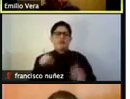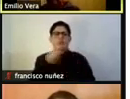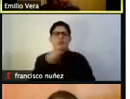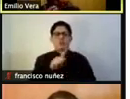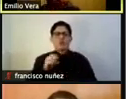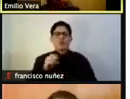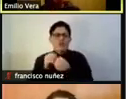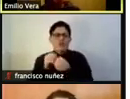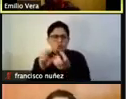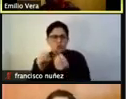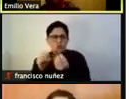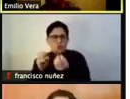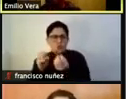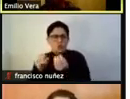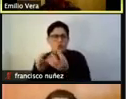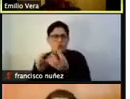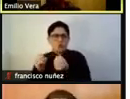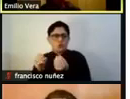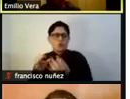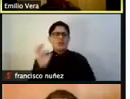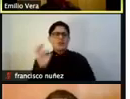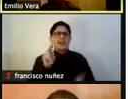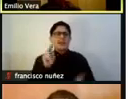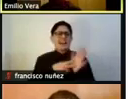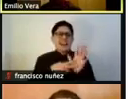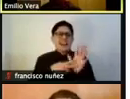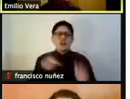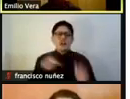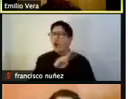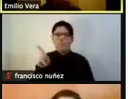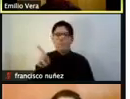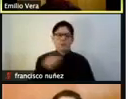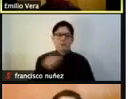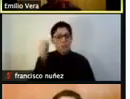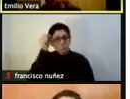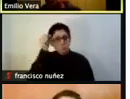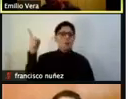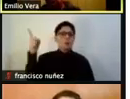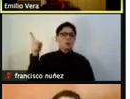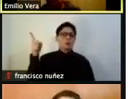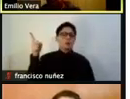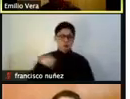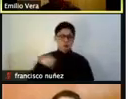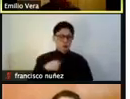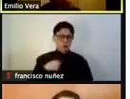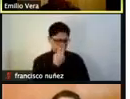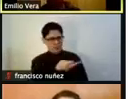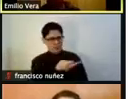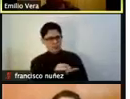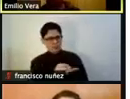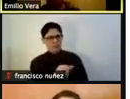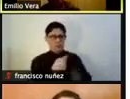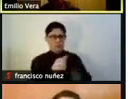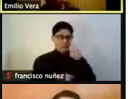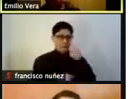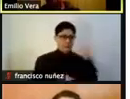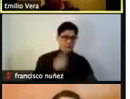real. Y los interpretan y yo he visto por ahí, por allá, tremendos errores en ese